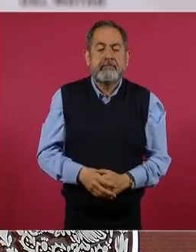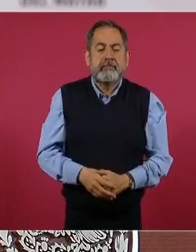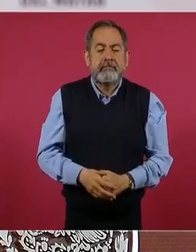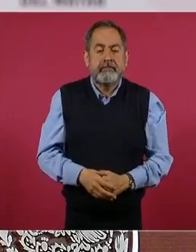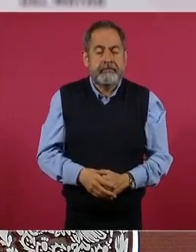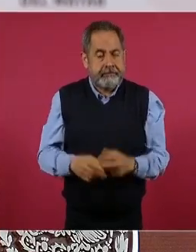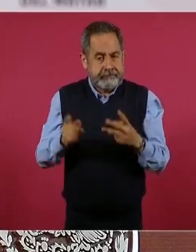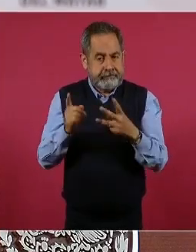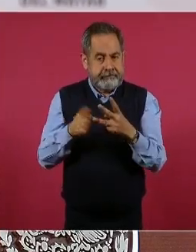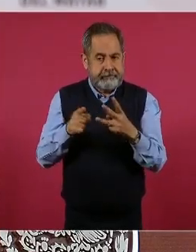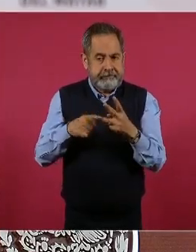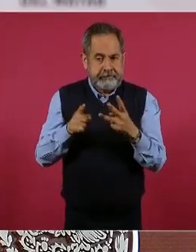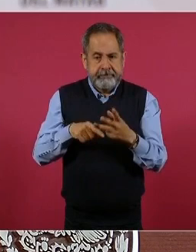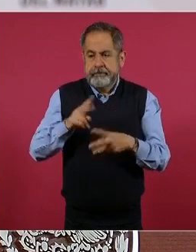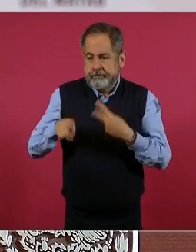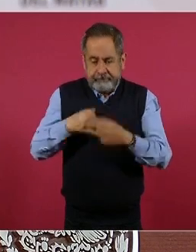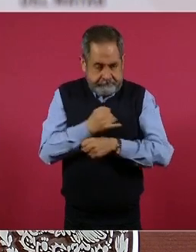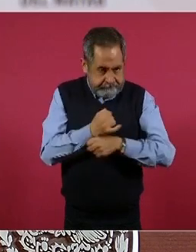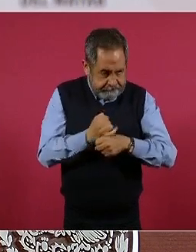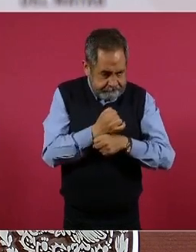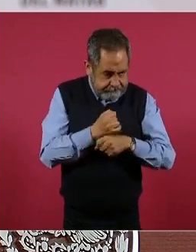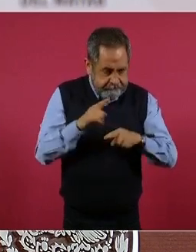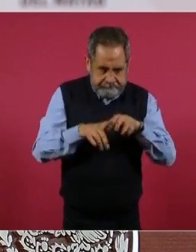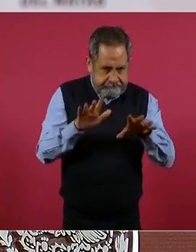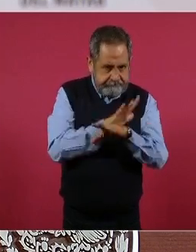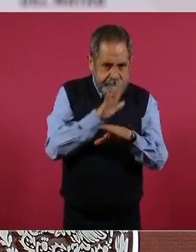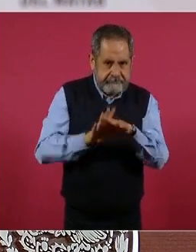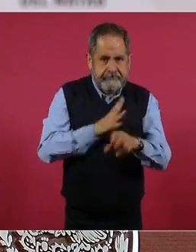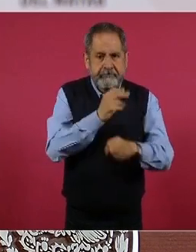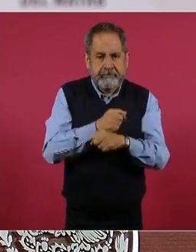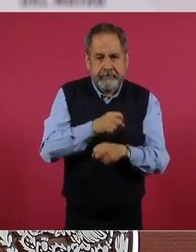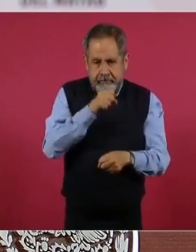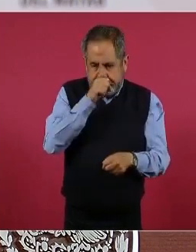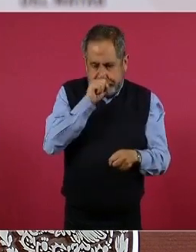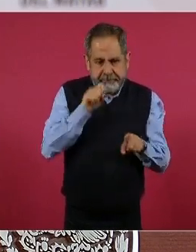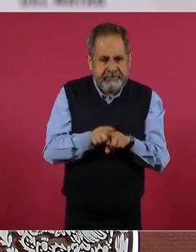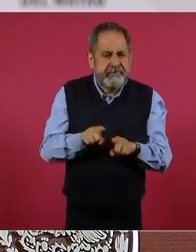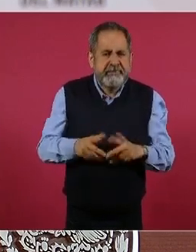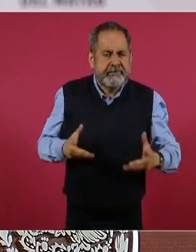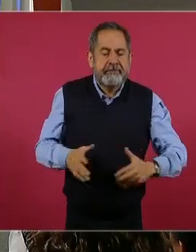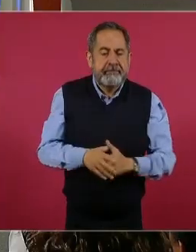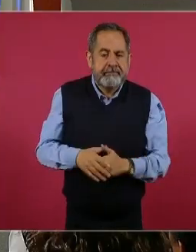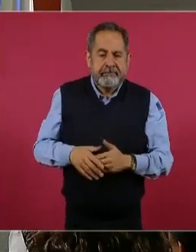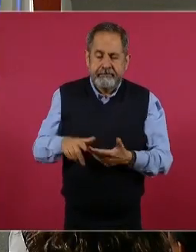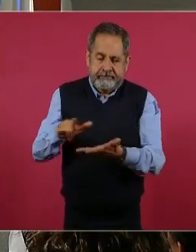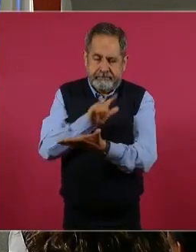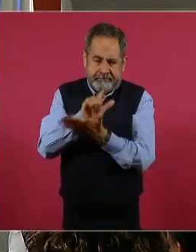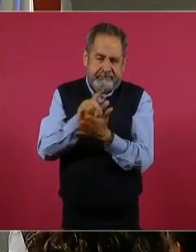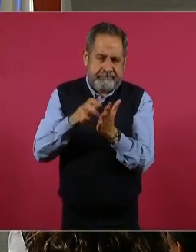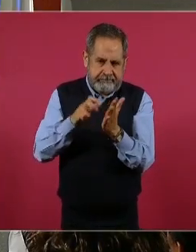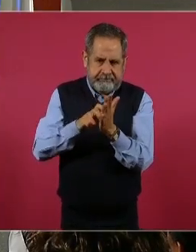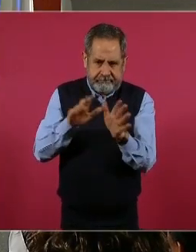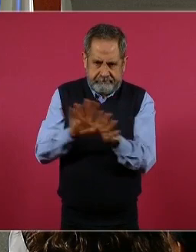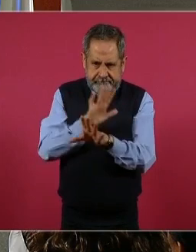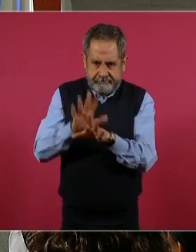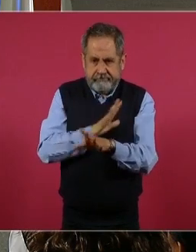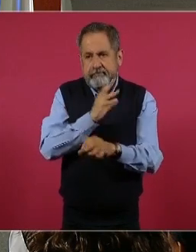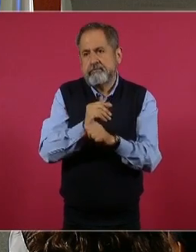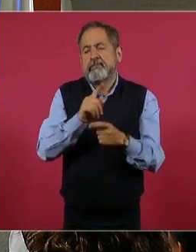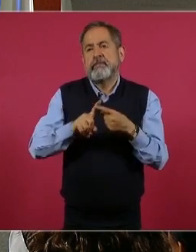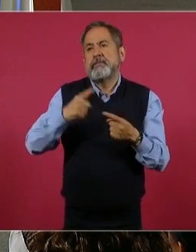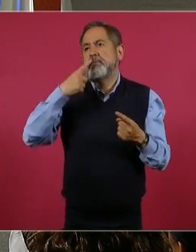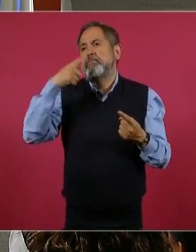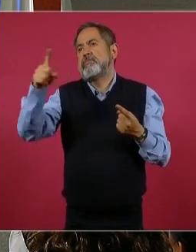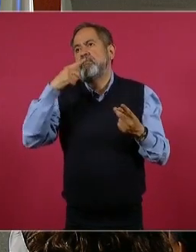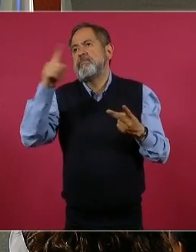La tercera acción, investigación y corrección de estas acciones, tomaremos las medidas jurídicas y presentaremos las denuncias